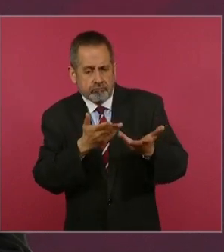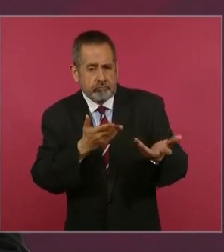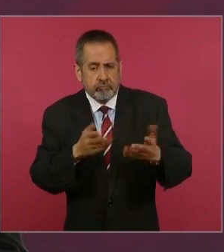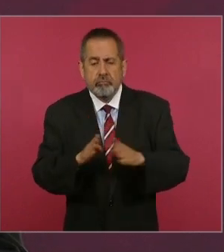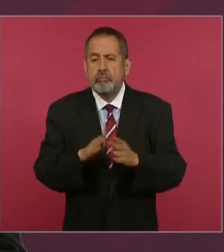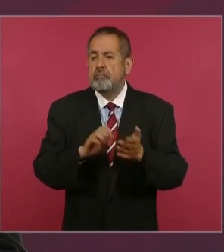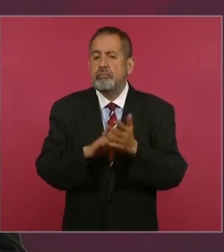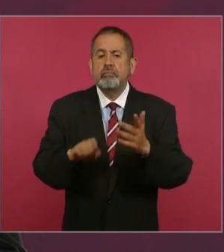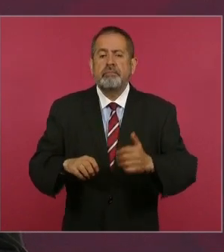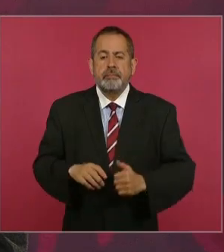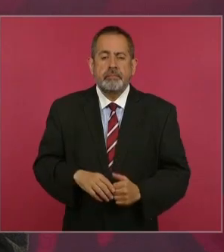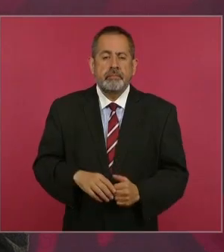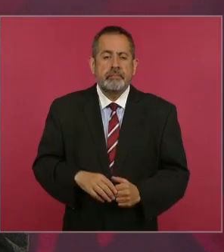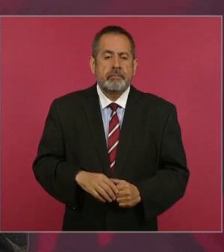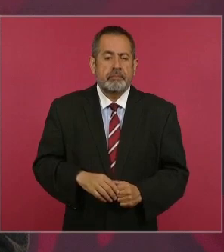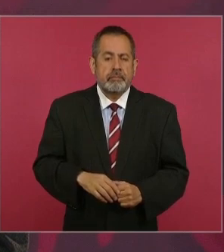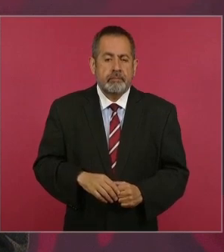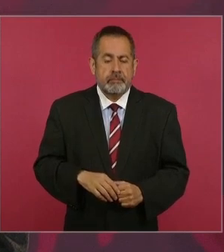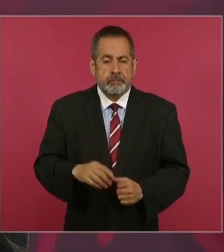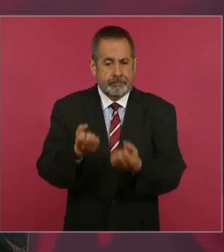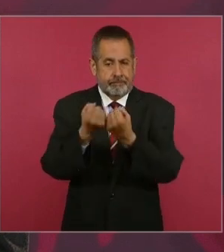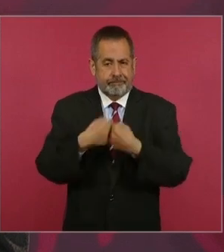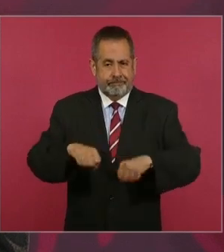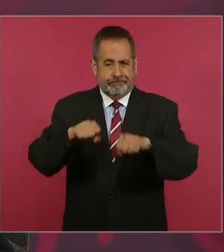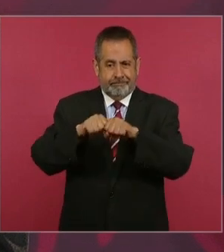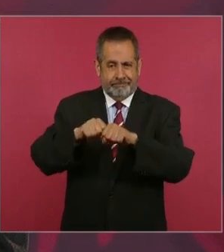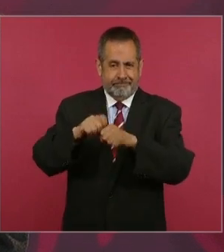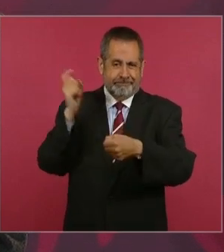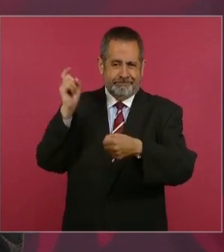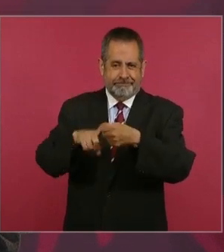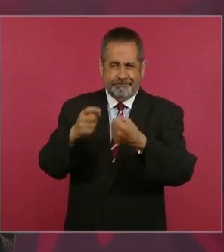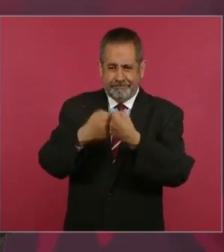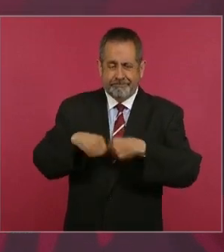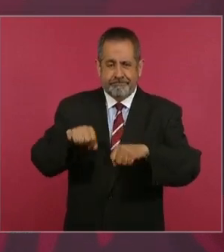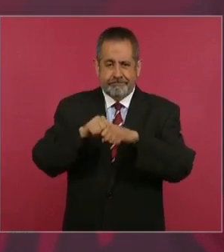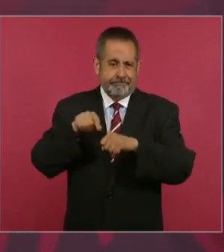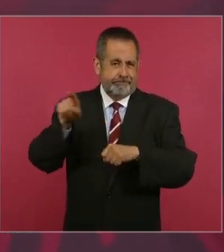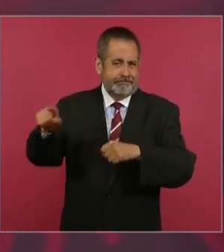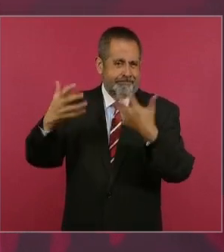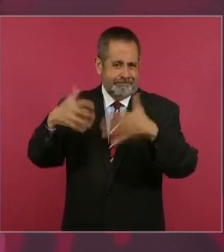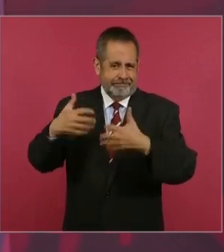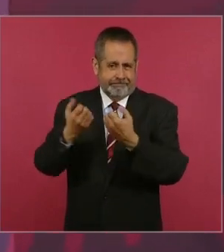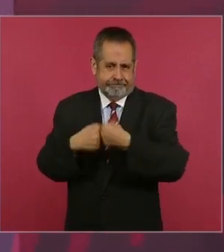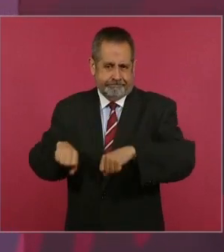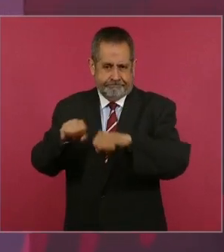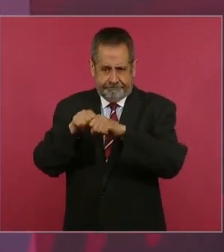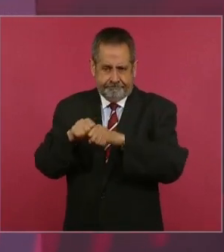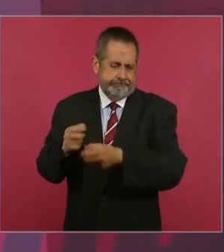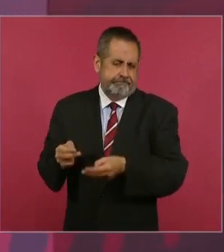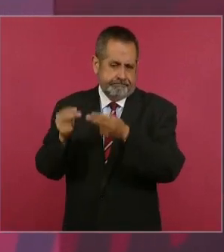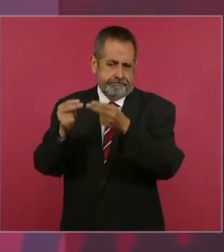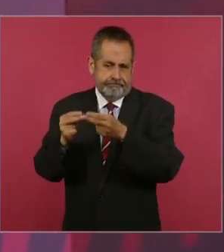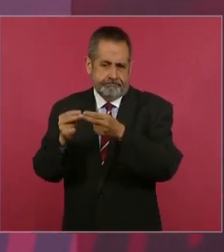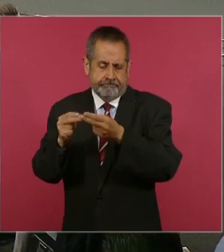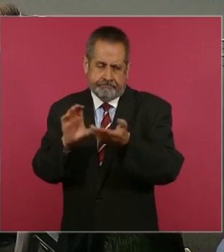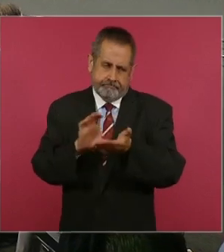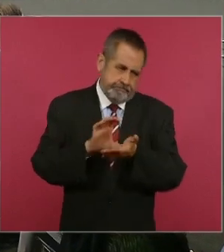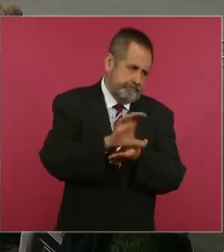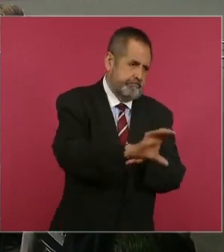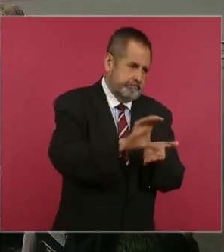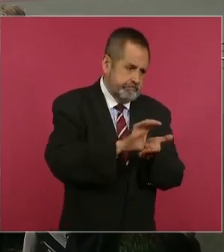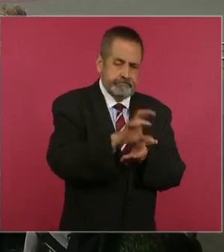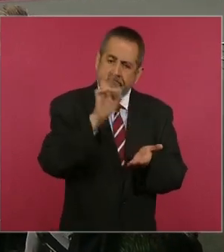eh los seguros Mejor dicho las aseguradoras entreguen